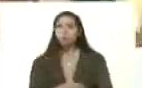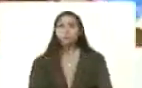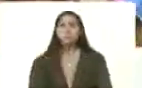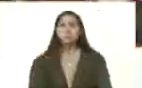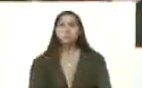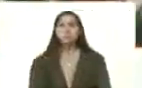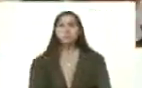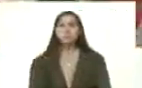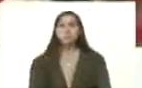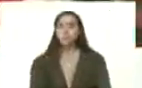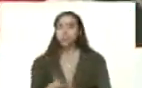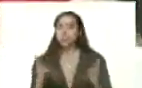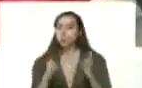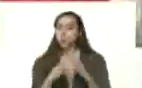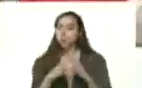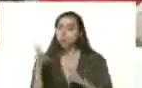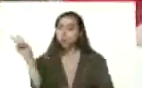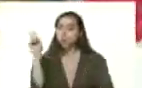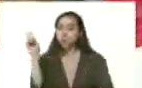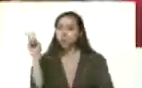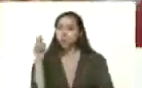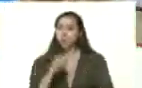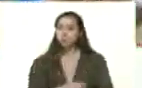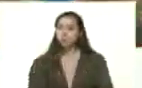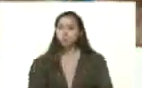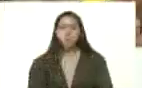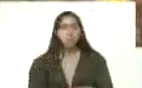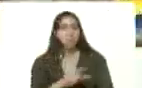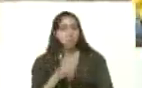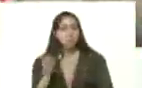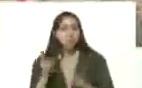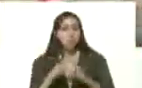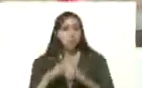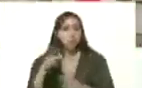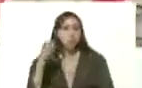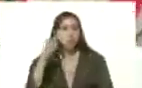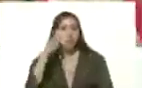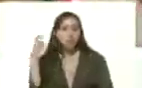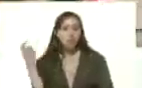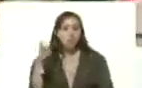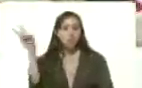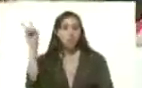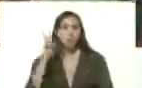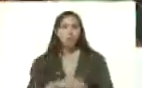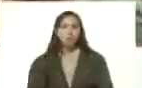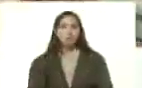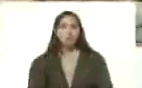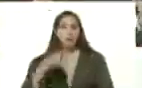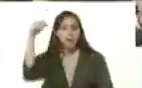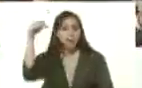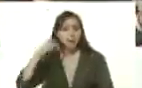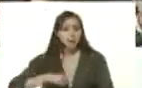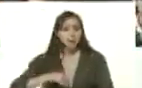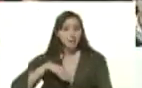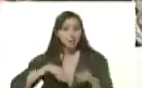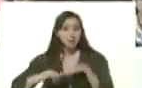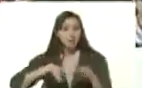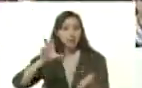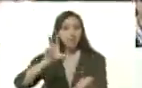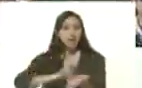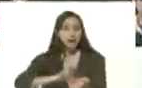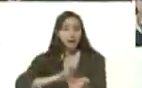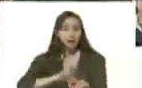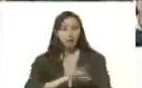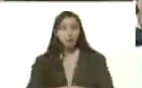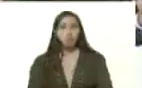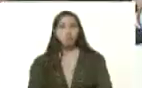No nos conocen y no conocen este pueblo. Y aquí en el estado Cojedes, en San Carlos,